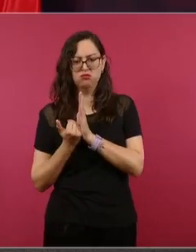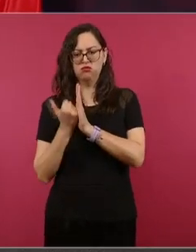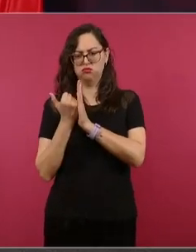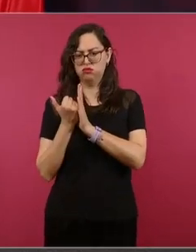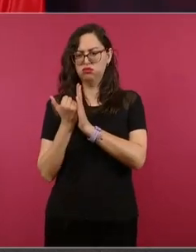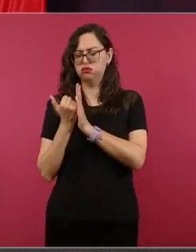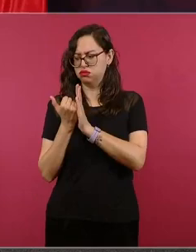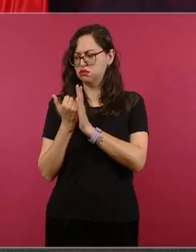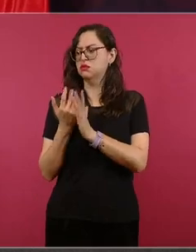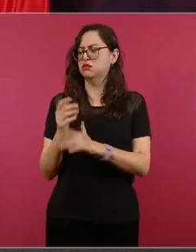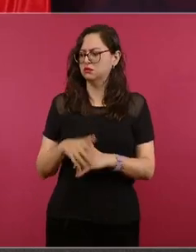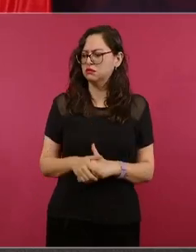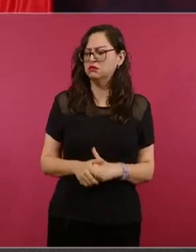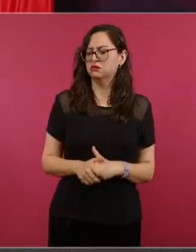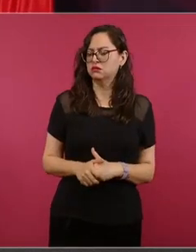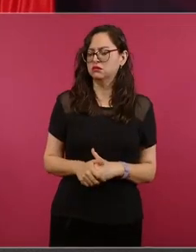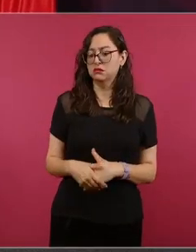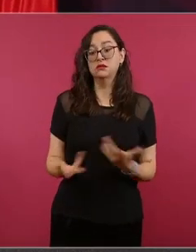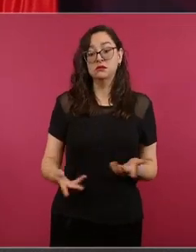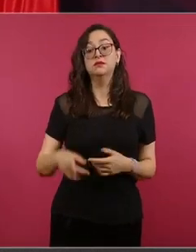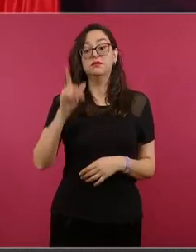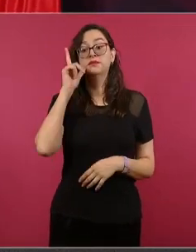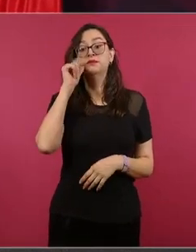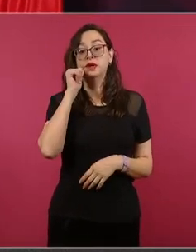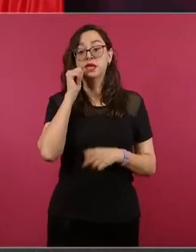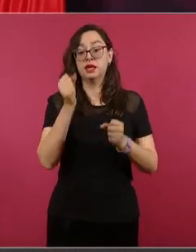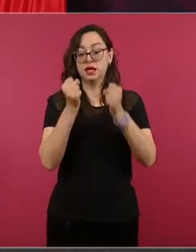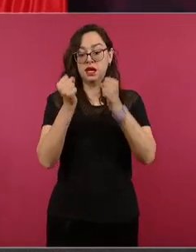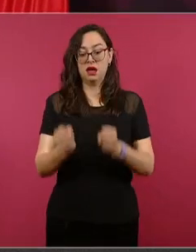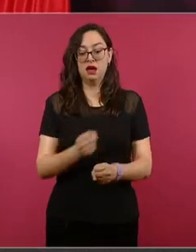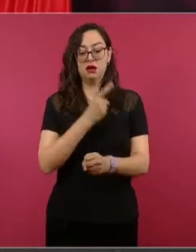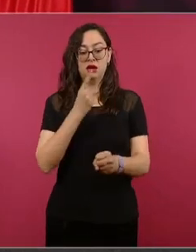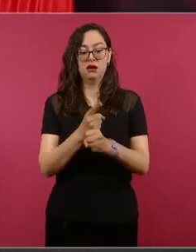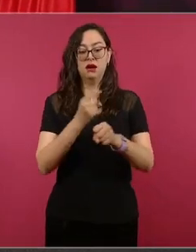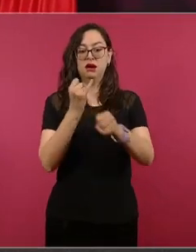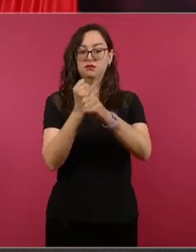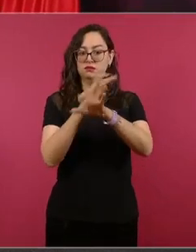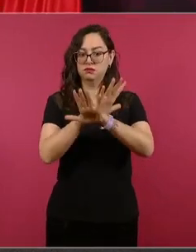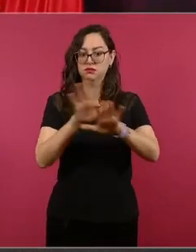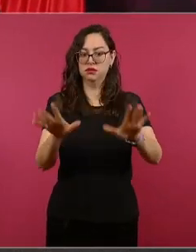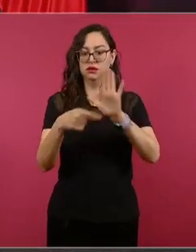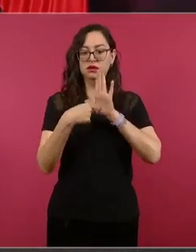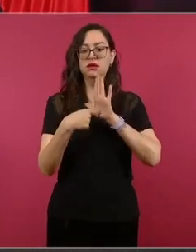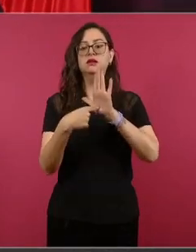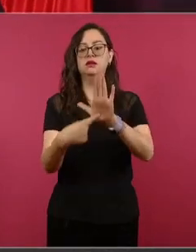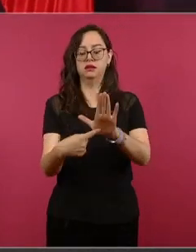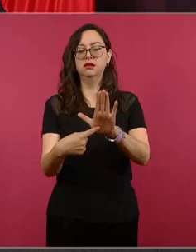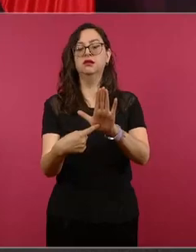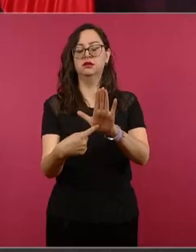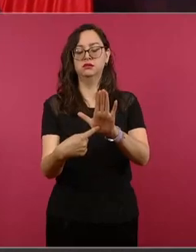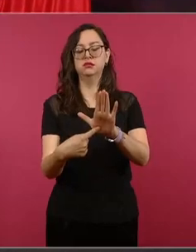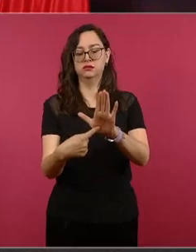nos corresponde informar sobre seguridad y les vamos